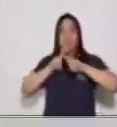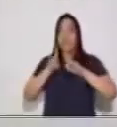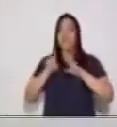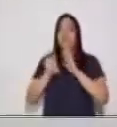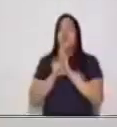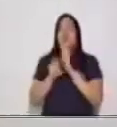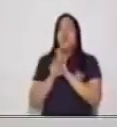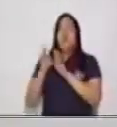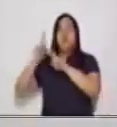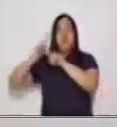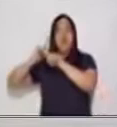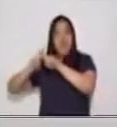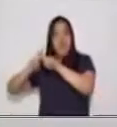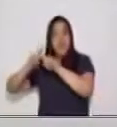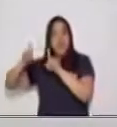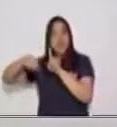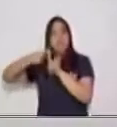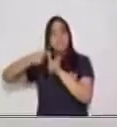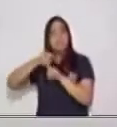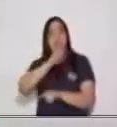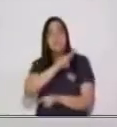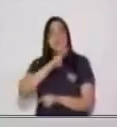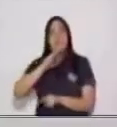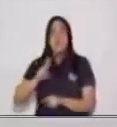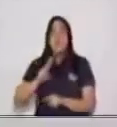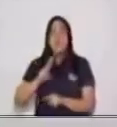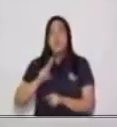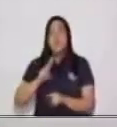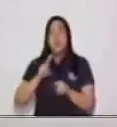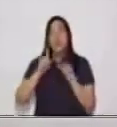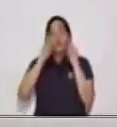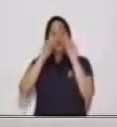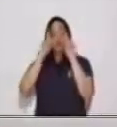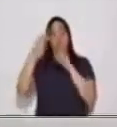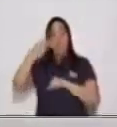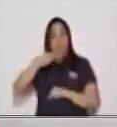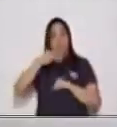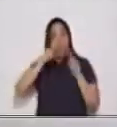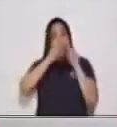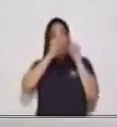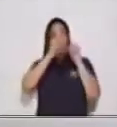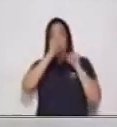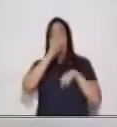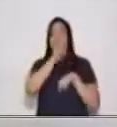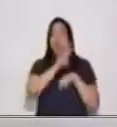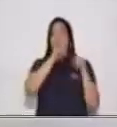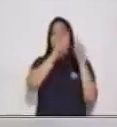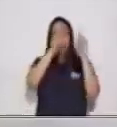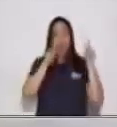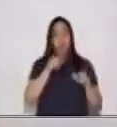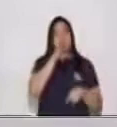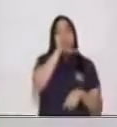tener X más 22 igual a 2 por Z más 22.